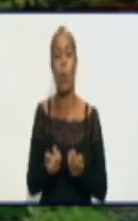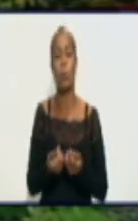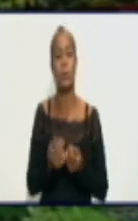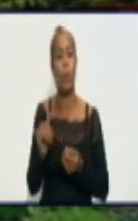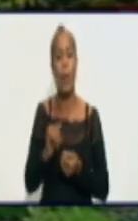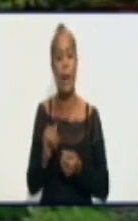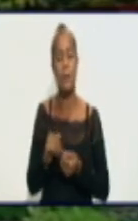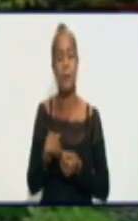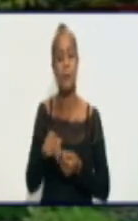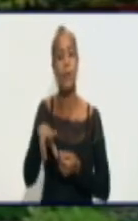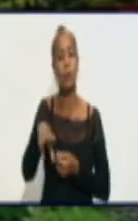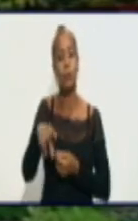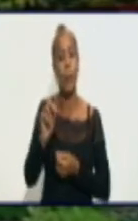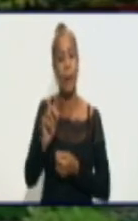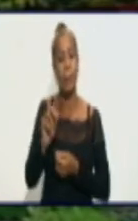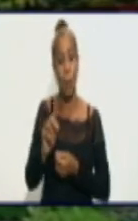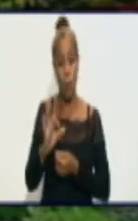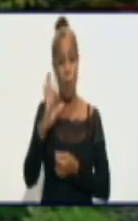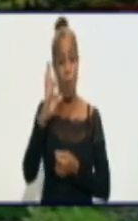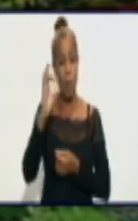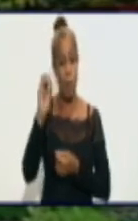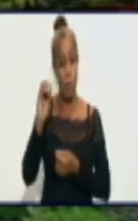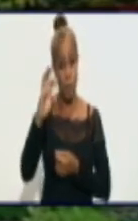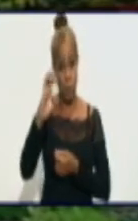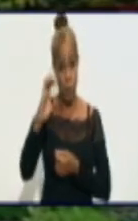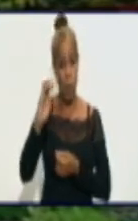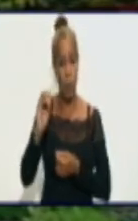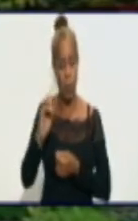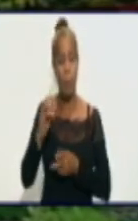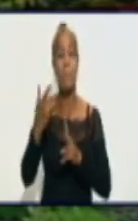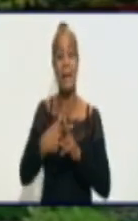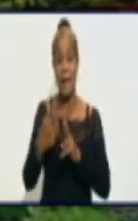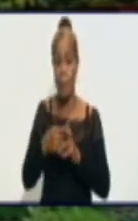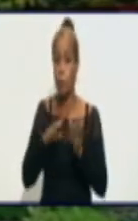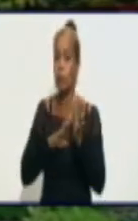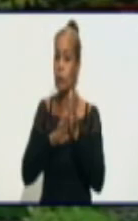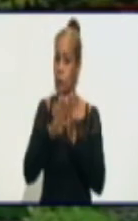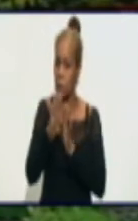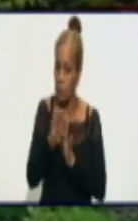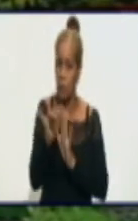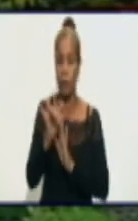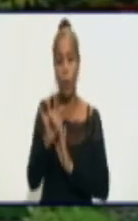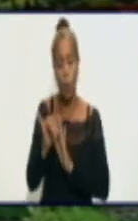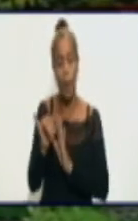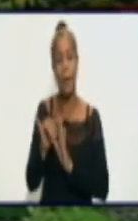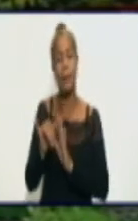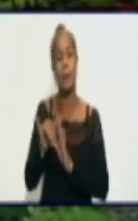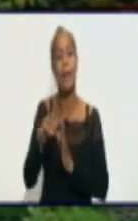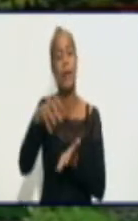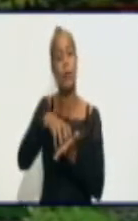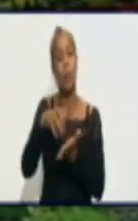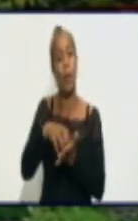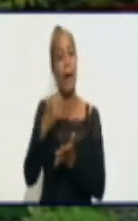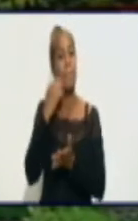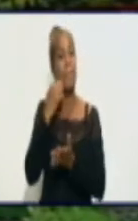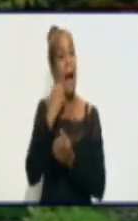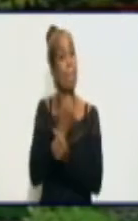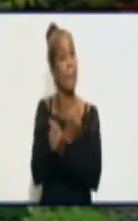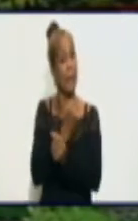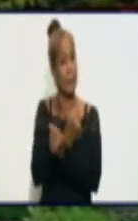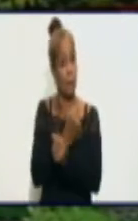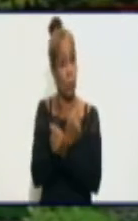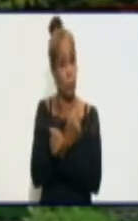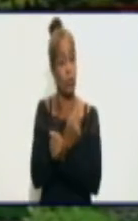focos de mosquitos Aedes aegypti. Bayamo sigue siendo el territorio más complicado de Granma. Ojo, Bayamo, complicado